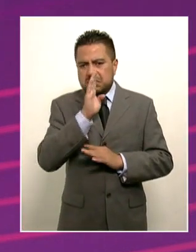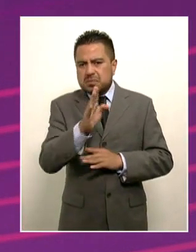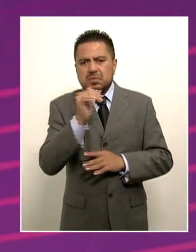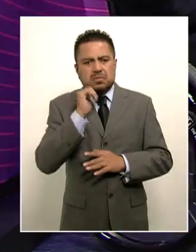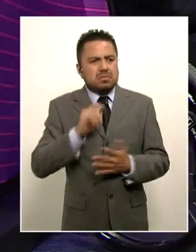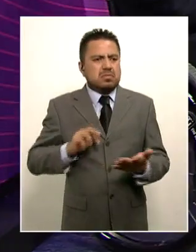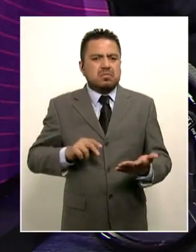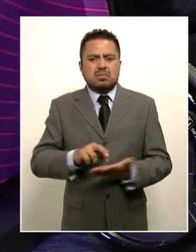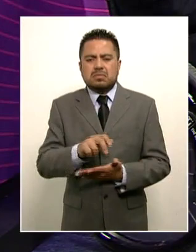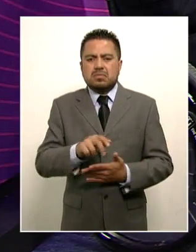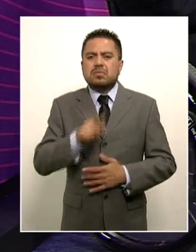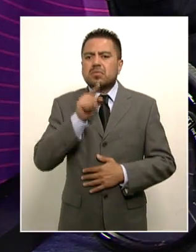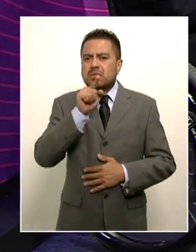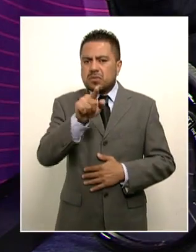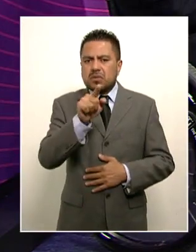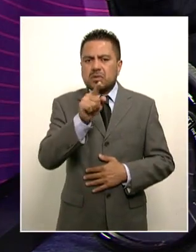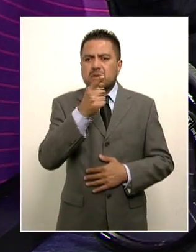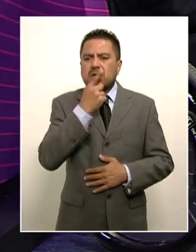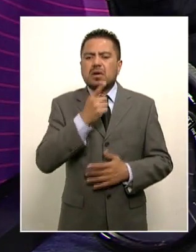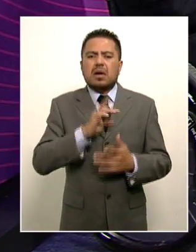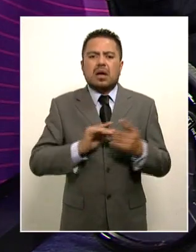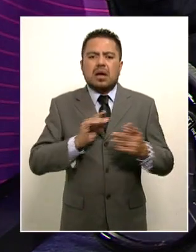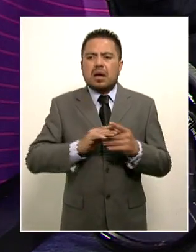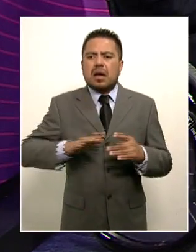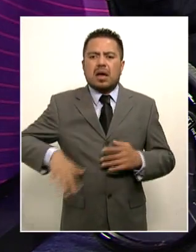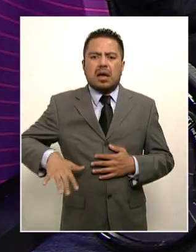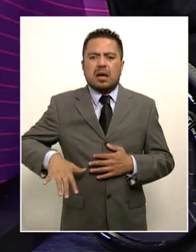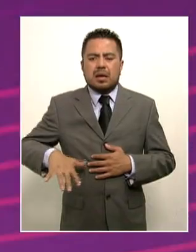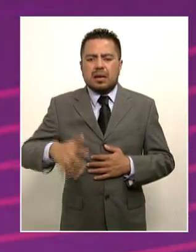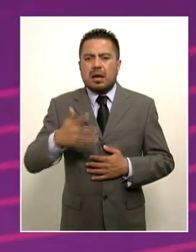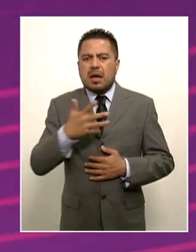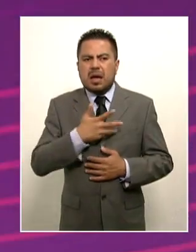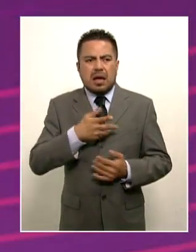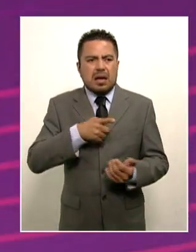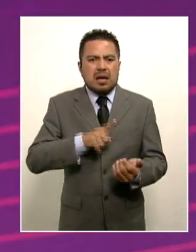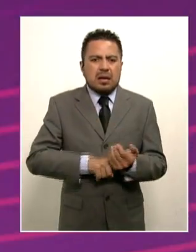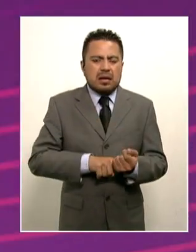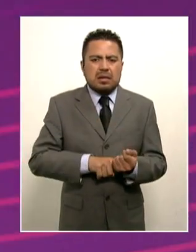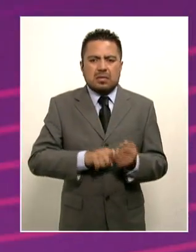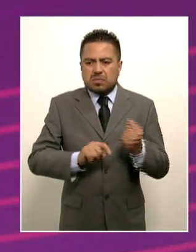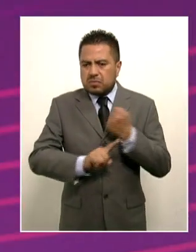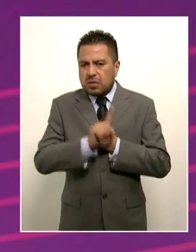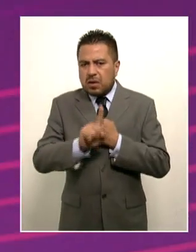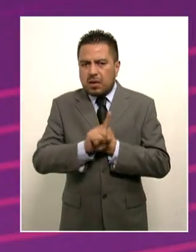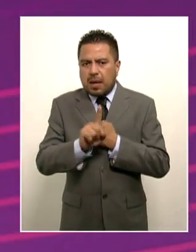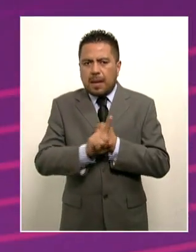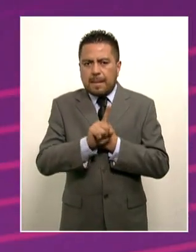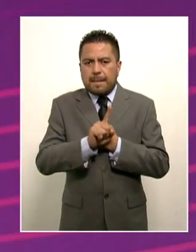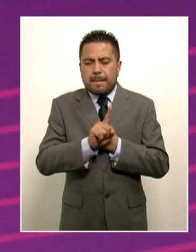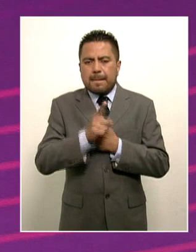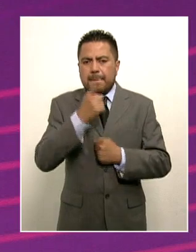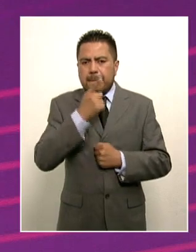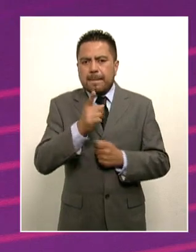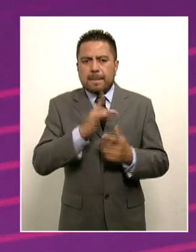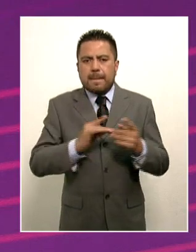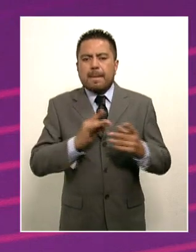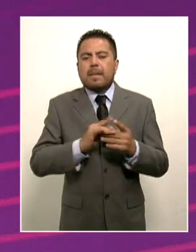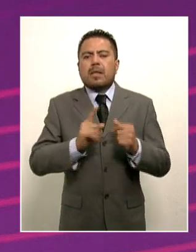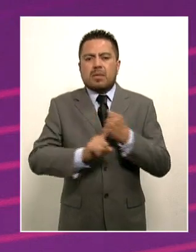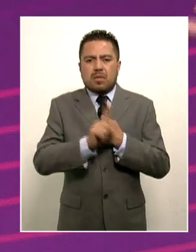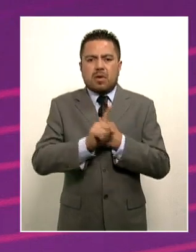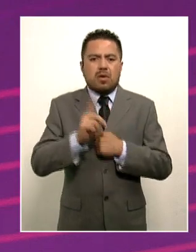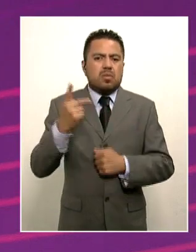Y camina, ¿no? Pero entonces tú lo que estás diciendo es que hay un problema, digamos, hay